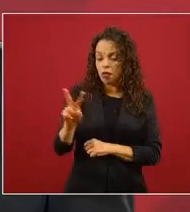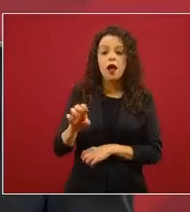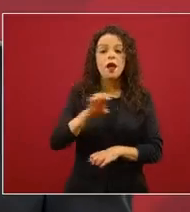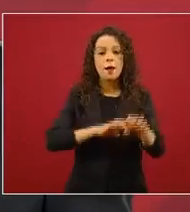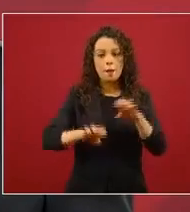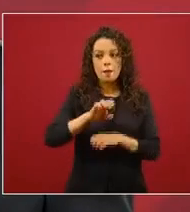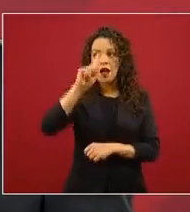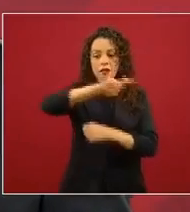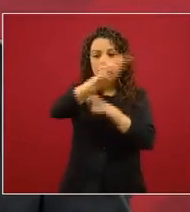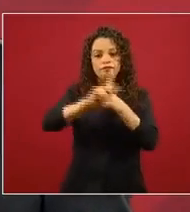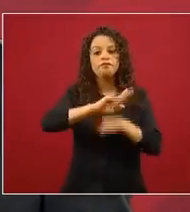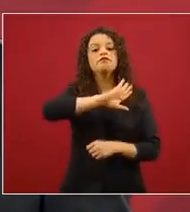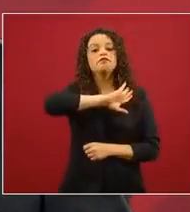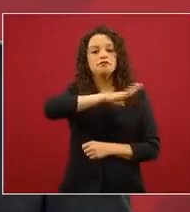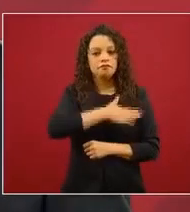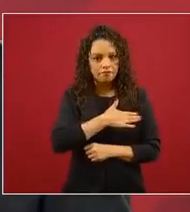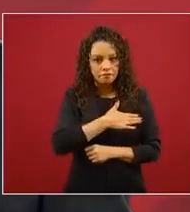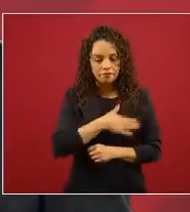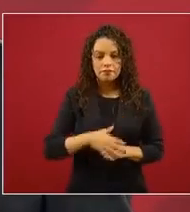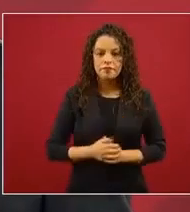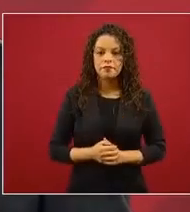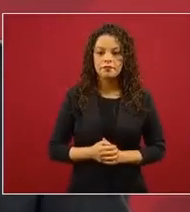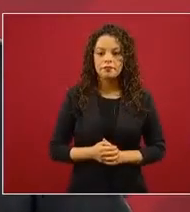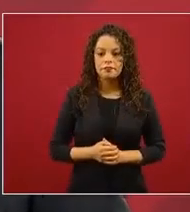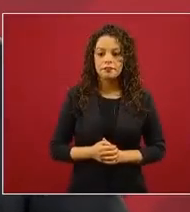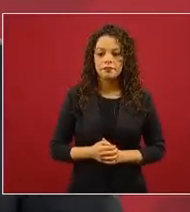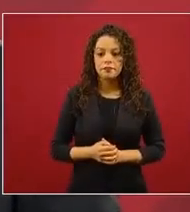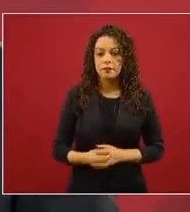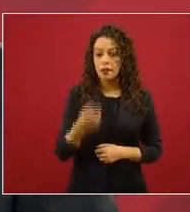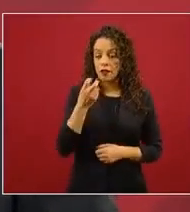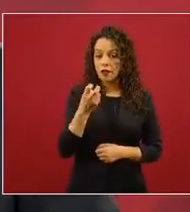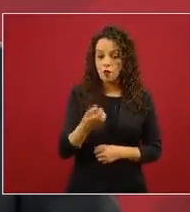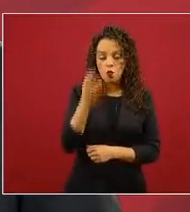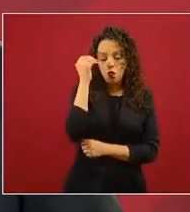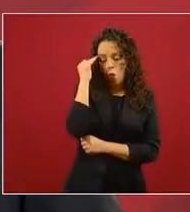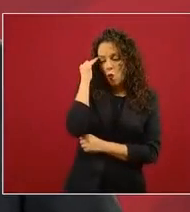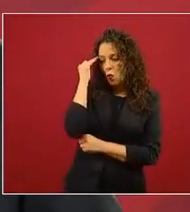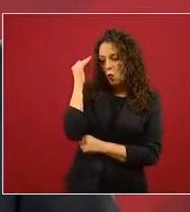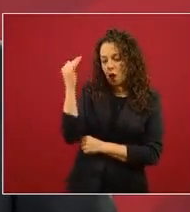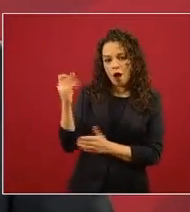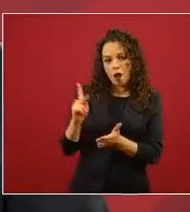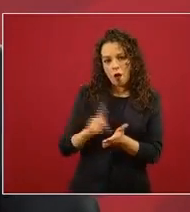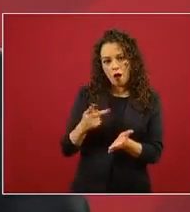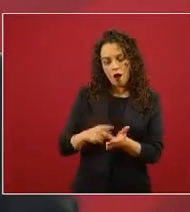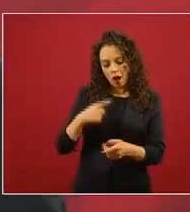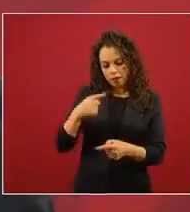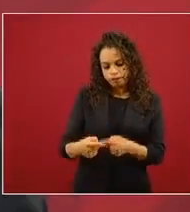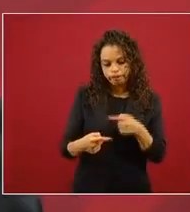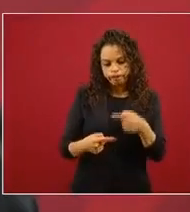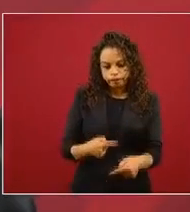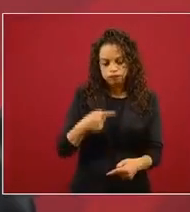Esto se repitió durante mucho tiempo, antes de la